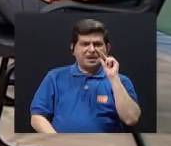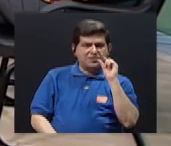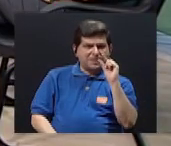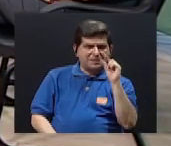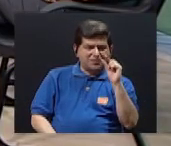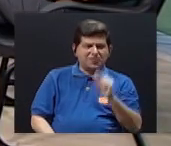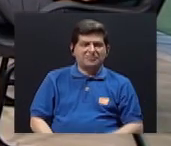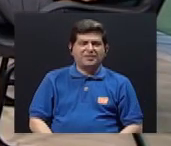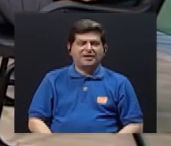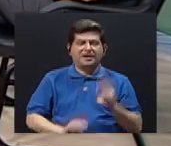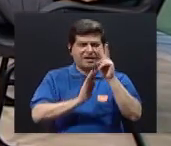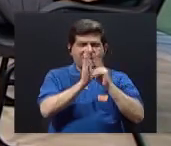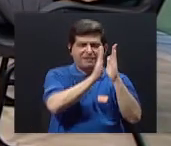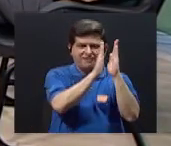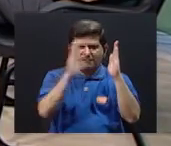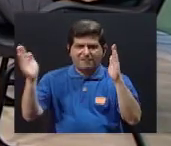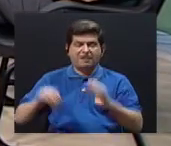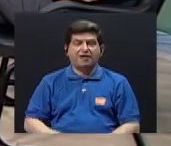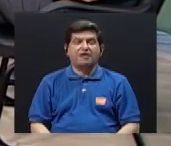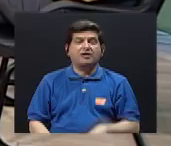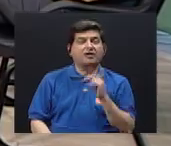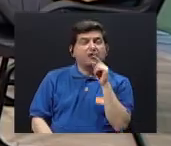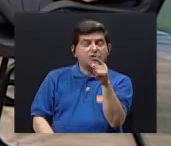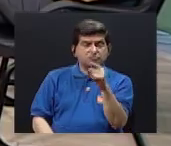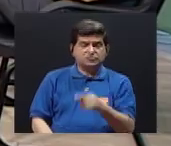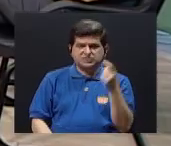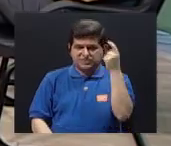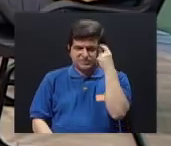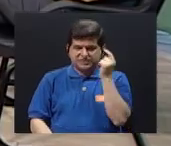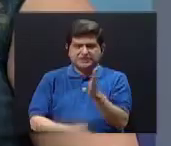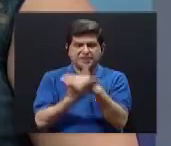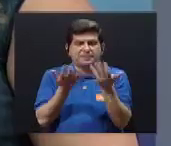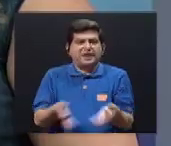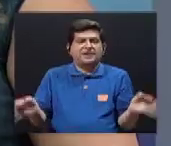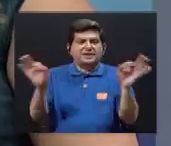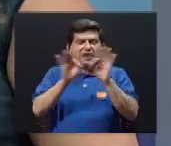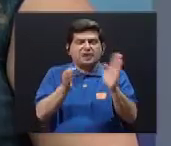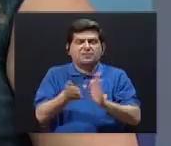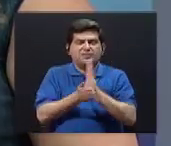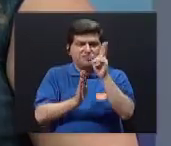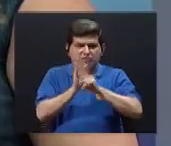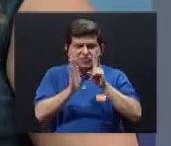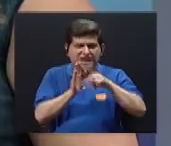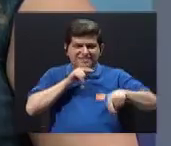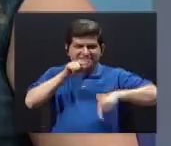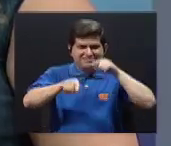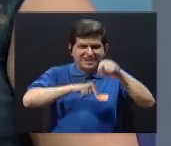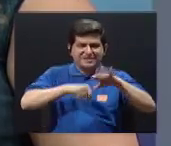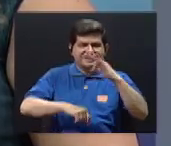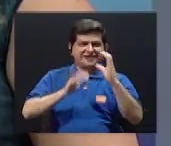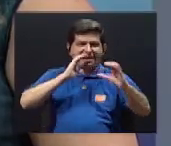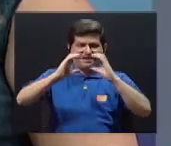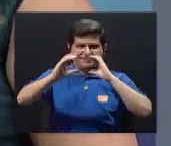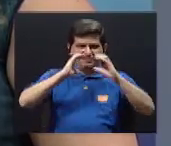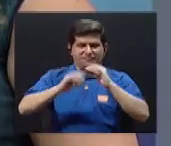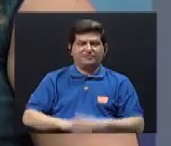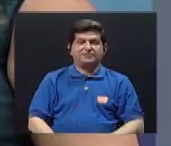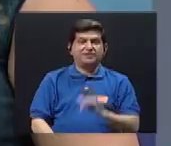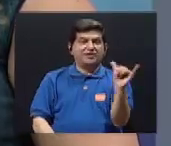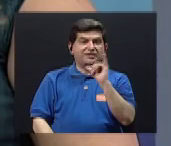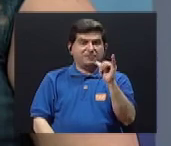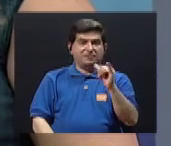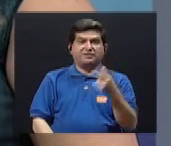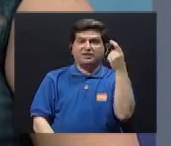filmoteca. En el caso de que ustedes, en buena parte del documental hay una crítica hacia los medios de comunicación